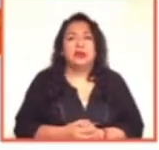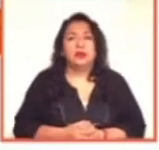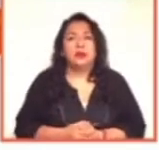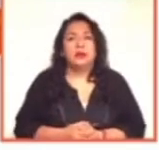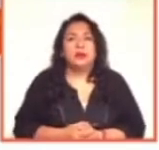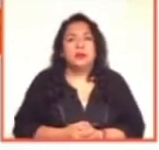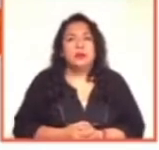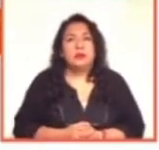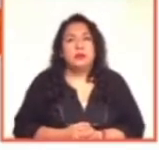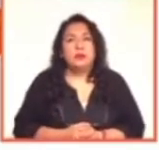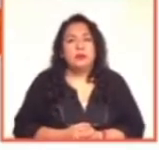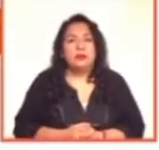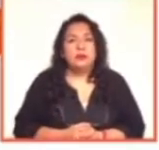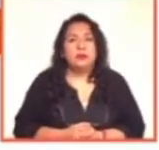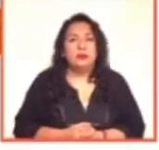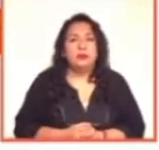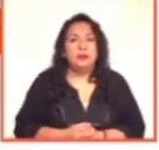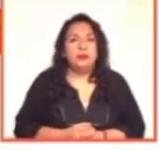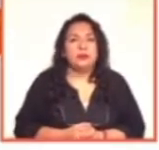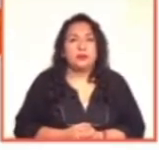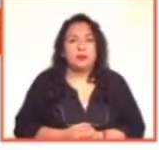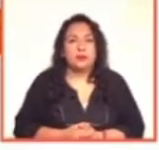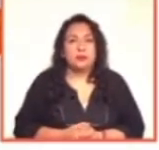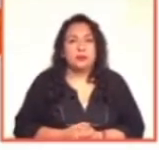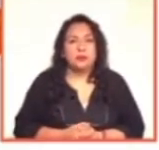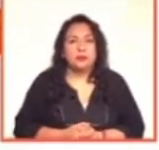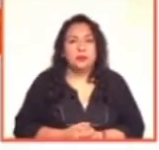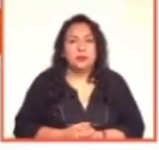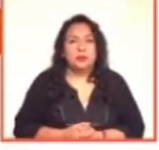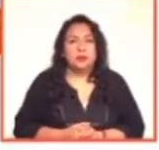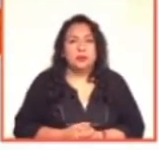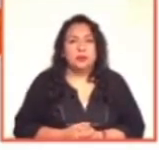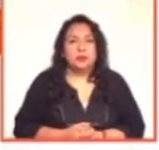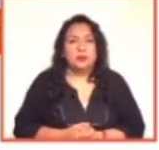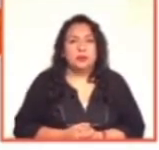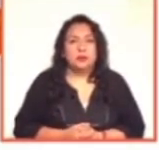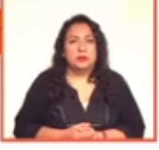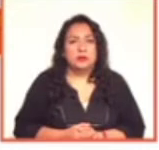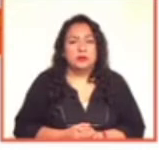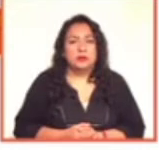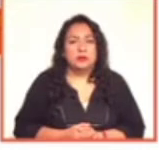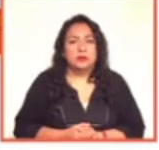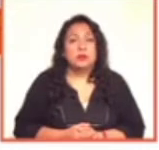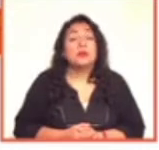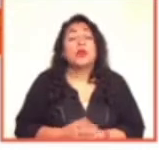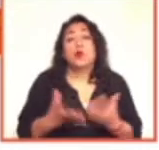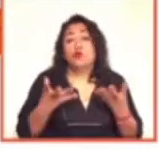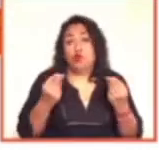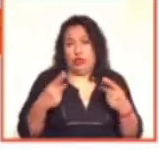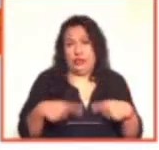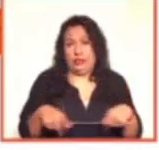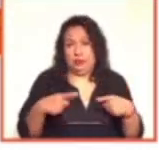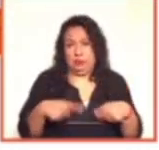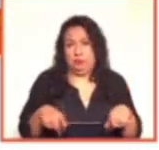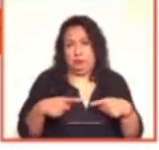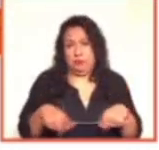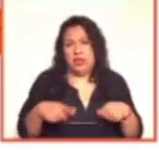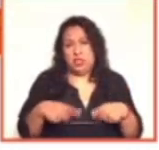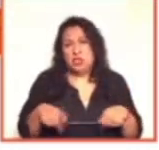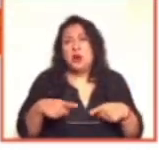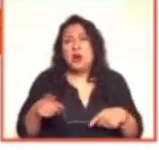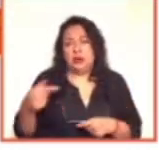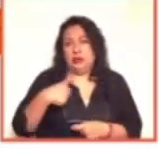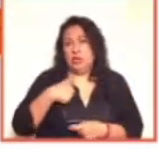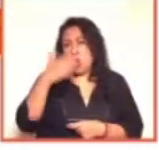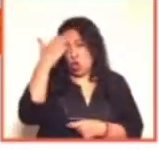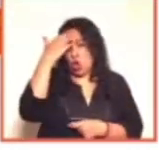un detallito. ¿Tiene un iPhone o algo así? Híjole, sí te lo manejo, pero vale 14,000 baros ese. Mucha gente que pues me conoce y